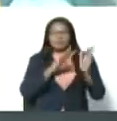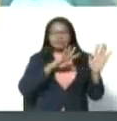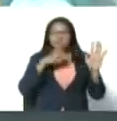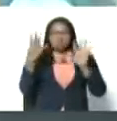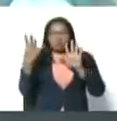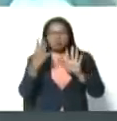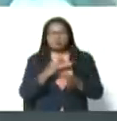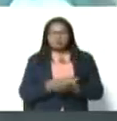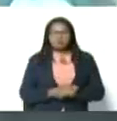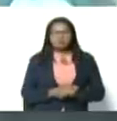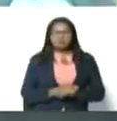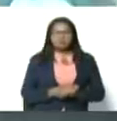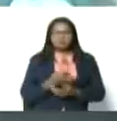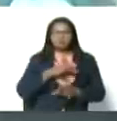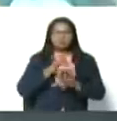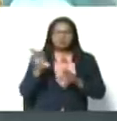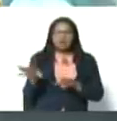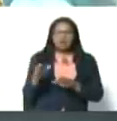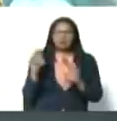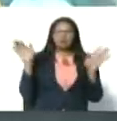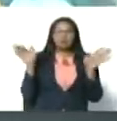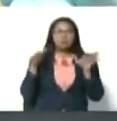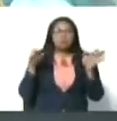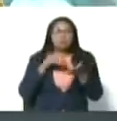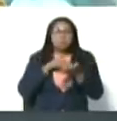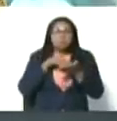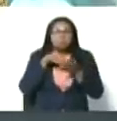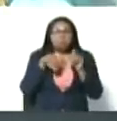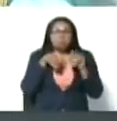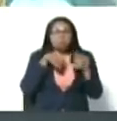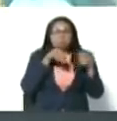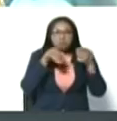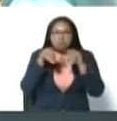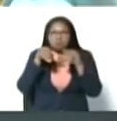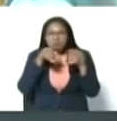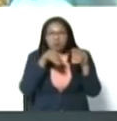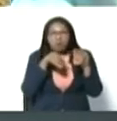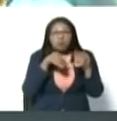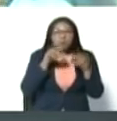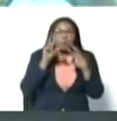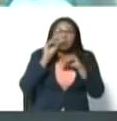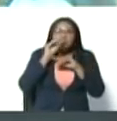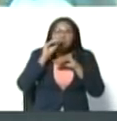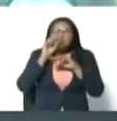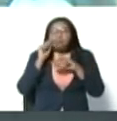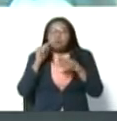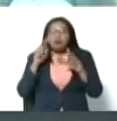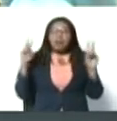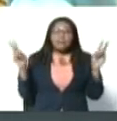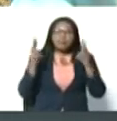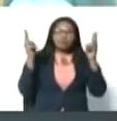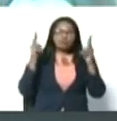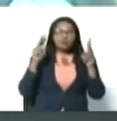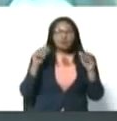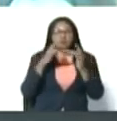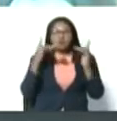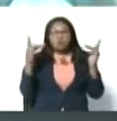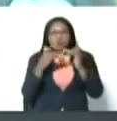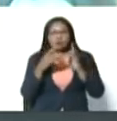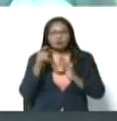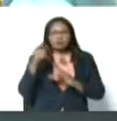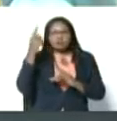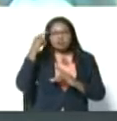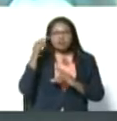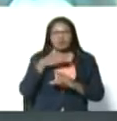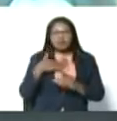2019... Los dejamos como pajarito en grama, haciendo cuicui, la victoria en los puentes, aquella vez que